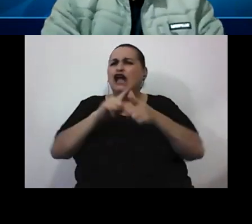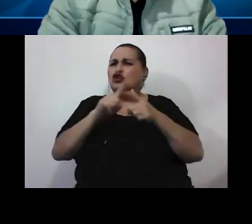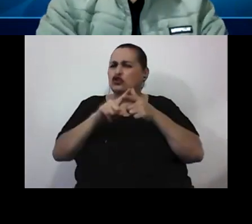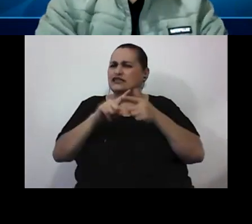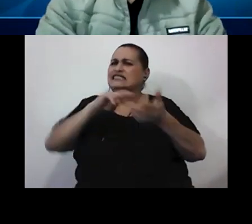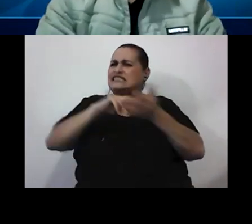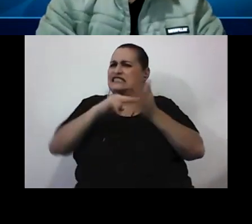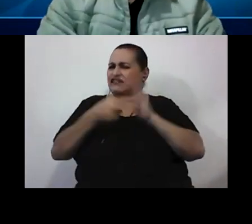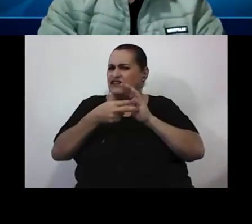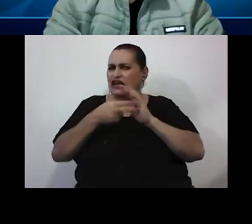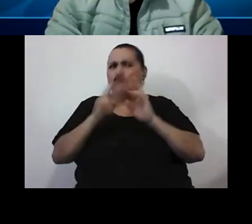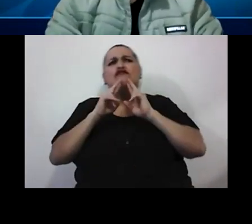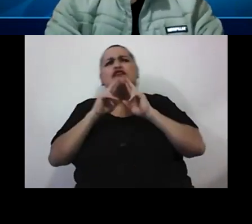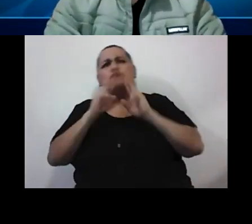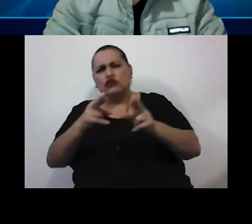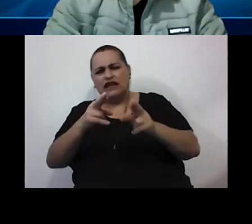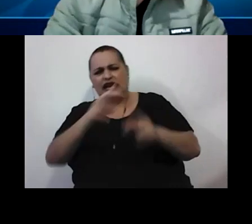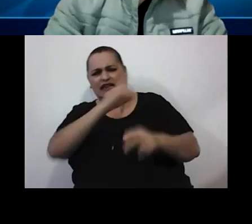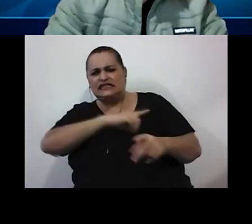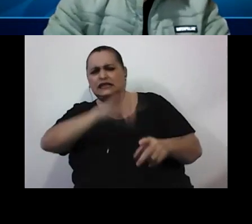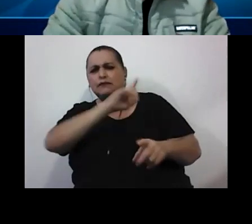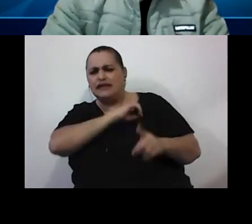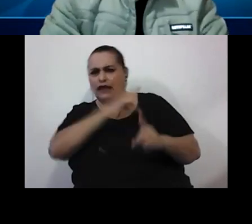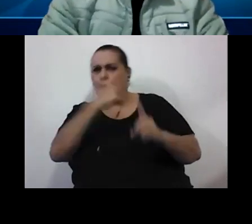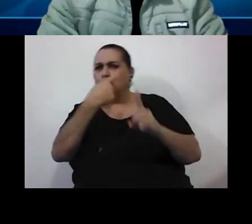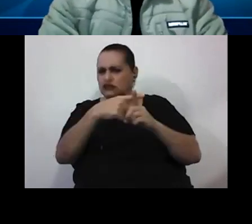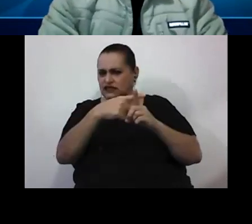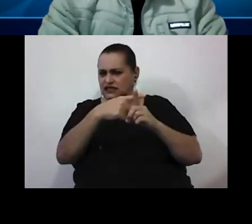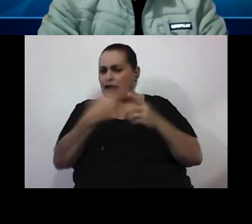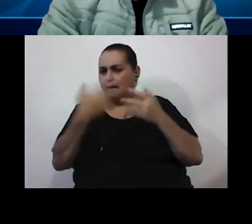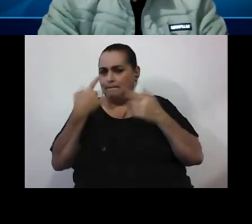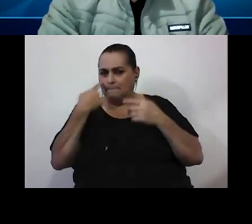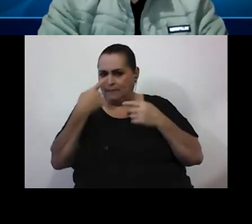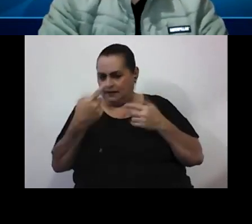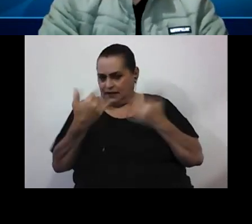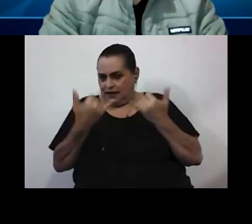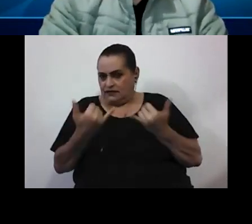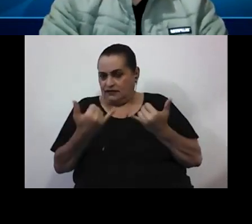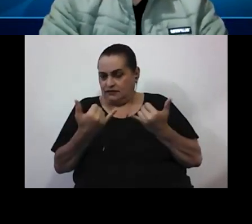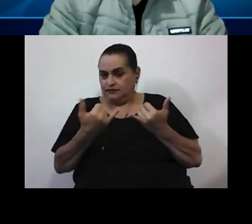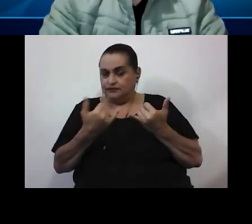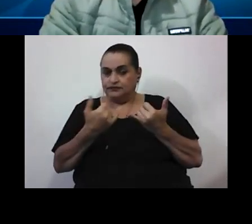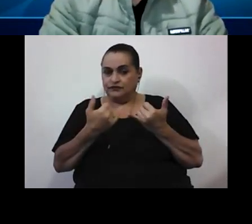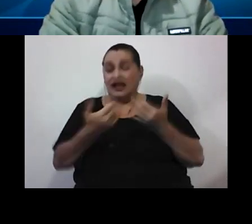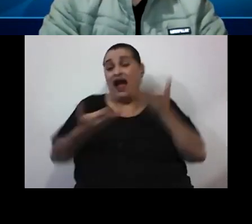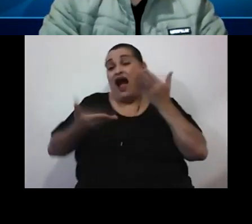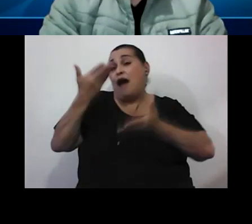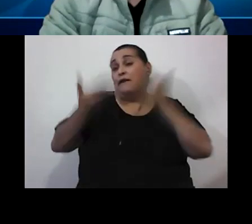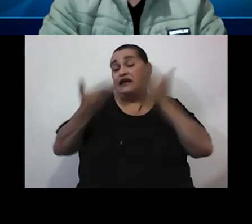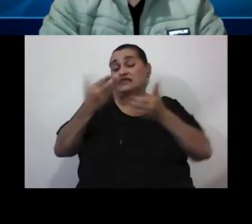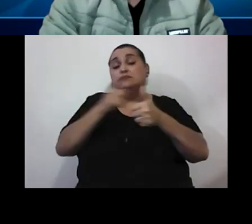responder con disciplina positiva? Y ya vamos aterrizando. Bueno, a veces lo primero que hay que hacer es